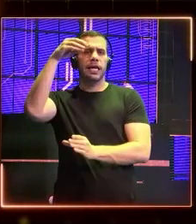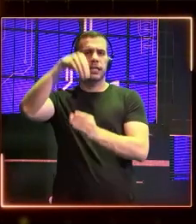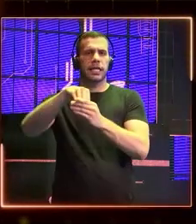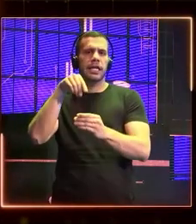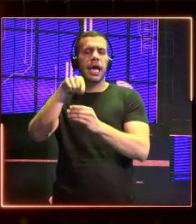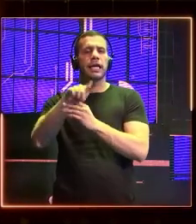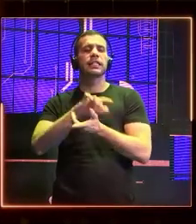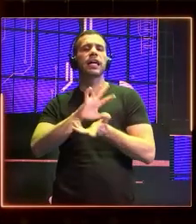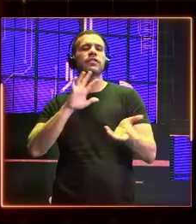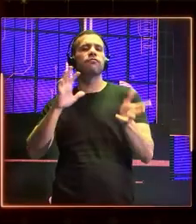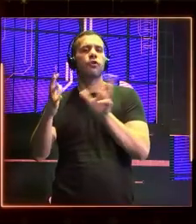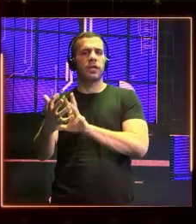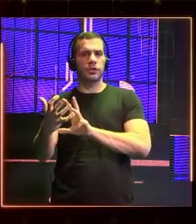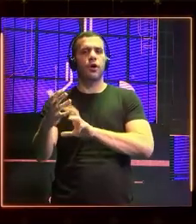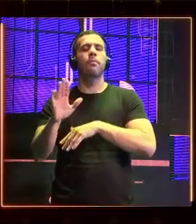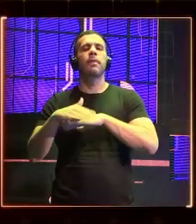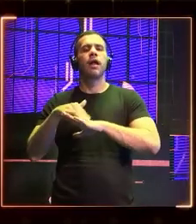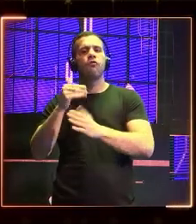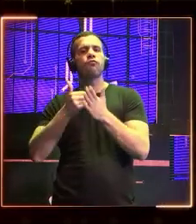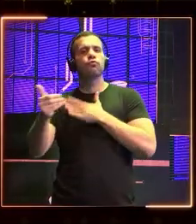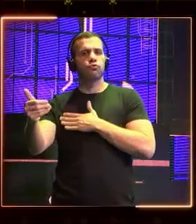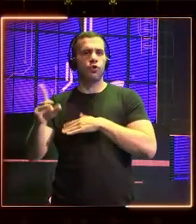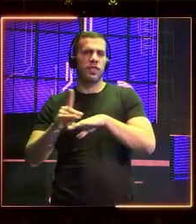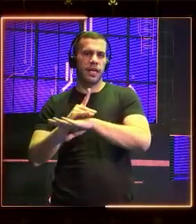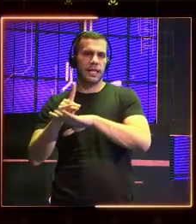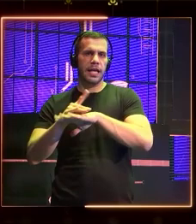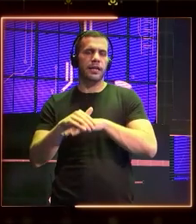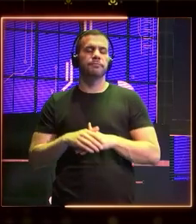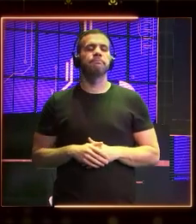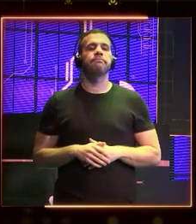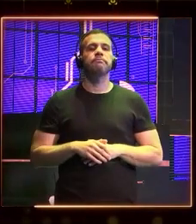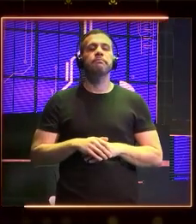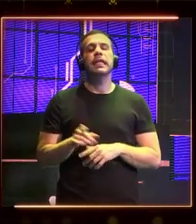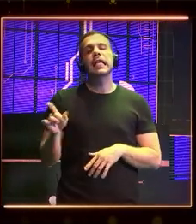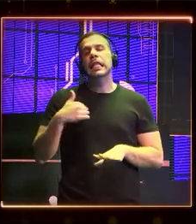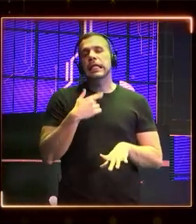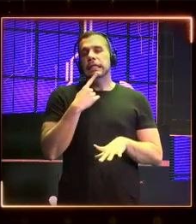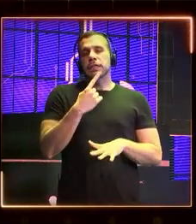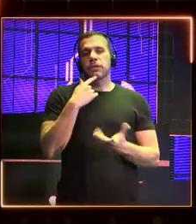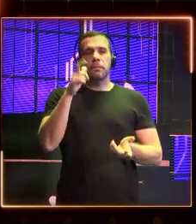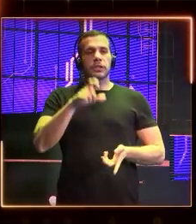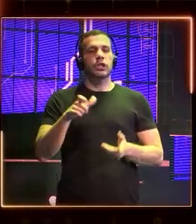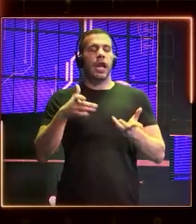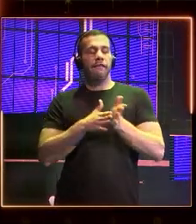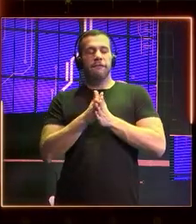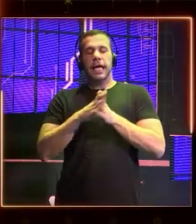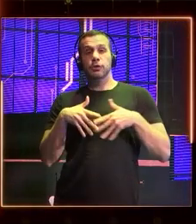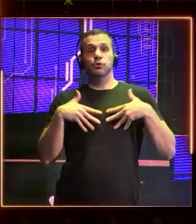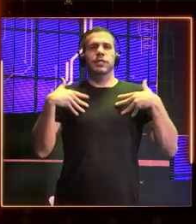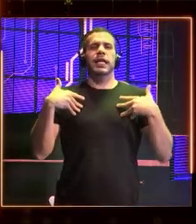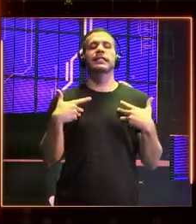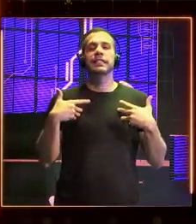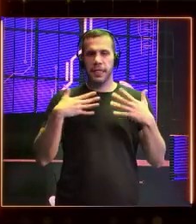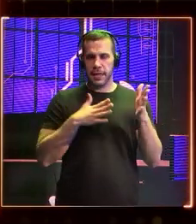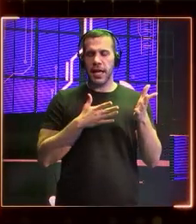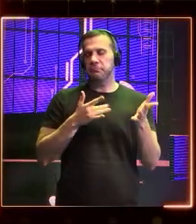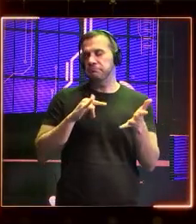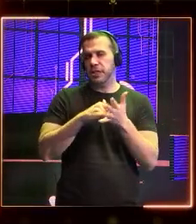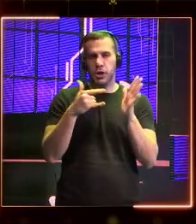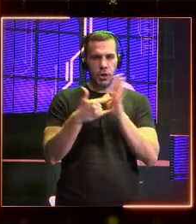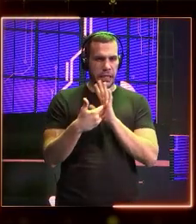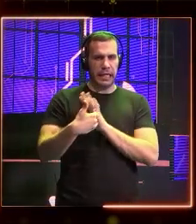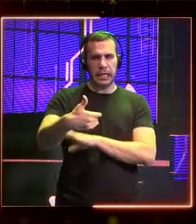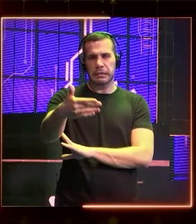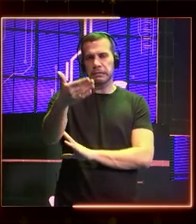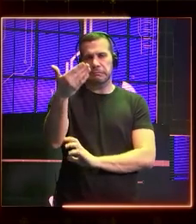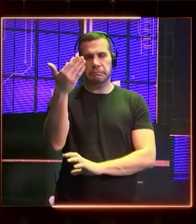transformación hacia un futuro digital se define como un entusiasta y optimista de la tecnología desde desde que allá